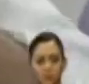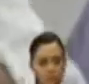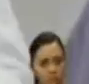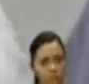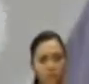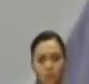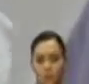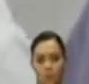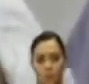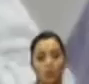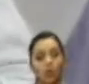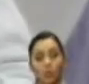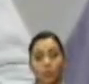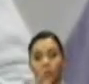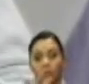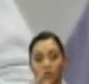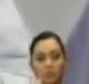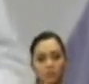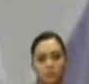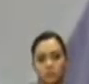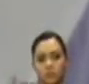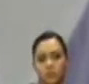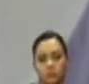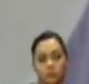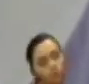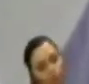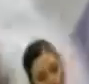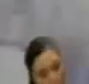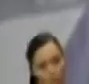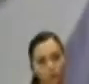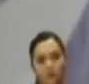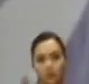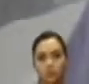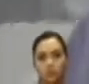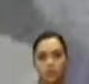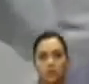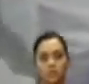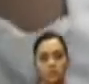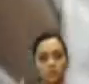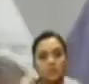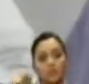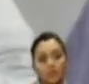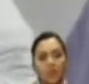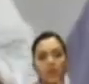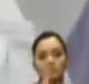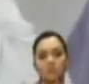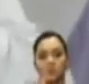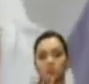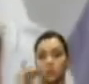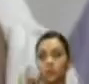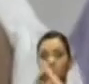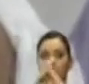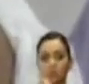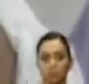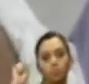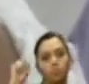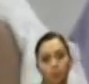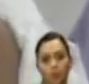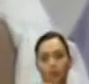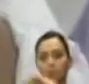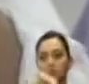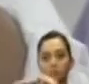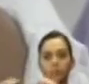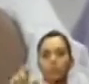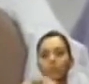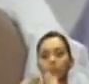Preferimos nosotros enfrentar todo ese costo y manejarlo del gobierno central, que tiene más acceso a financiamiento externo, etcétera, que transferir